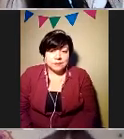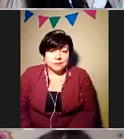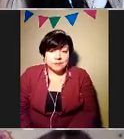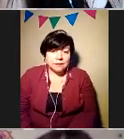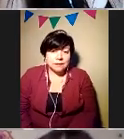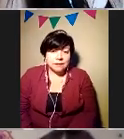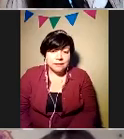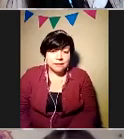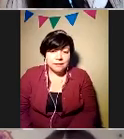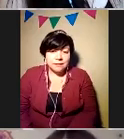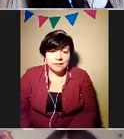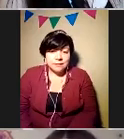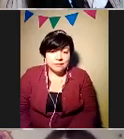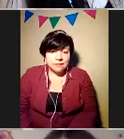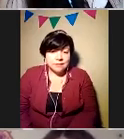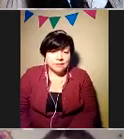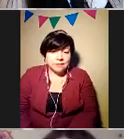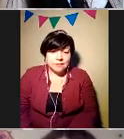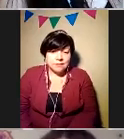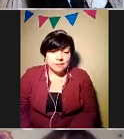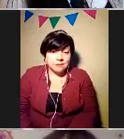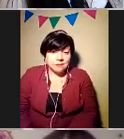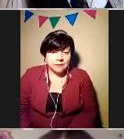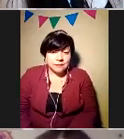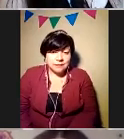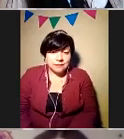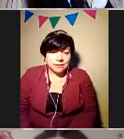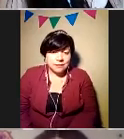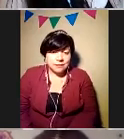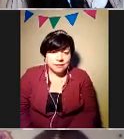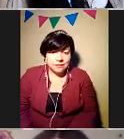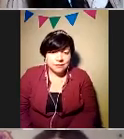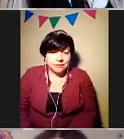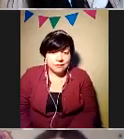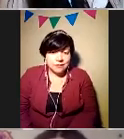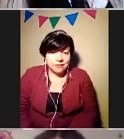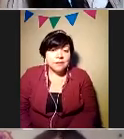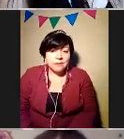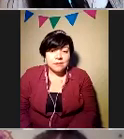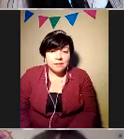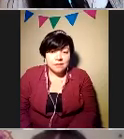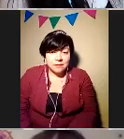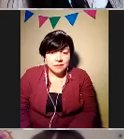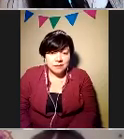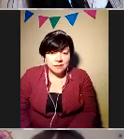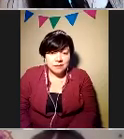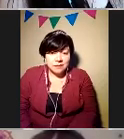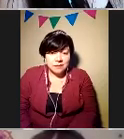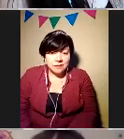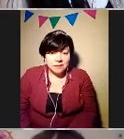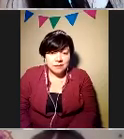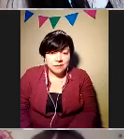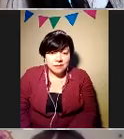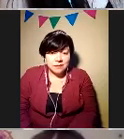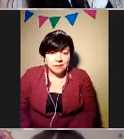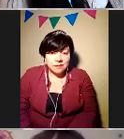quería regalar a su hijo una. Su hijo hoy en día tiene como 4 años. Y le va a diseñar un gorro que yo se lo voy a hacer a su medida, y a medida